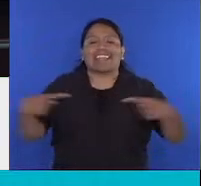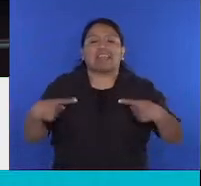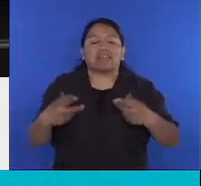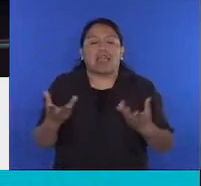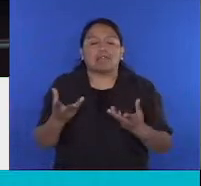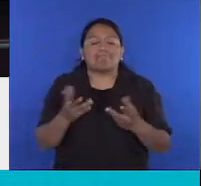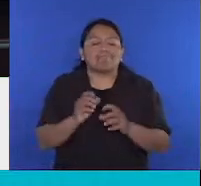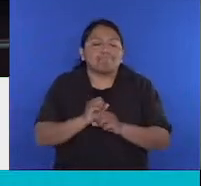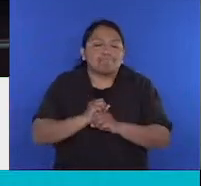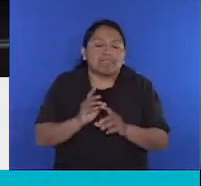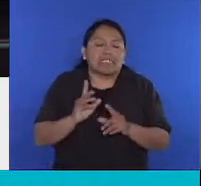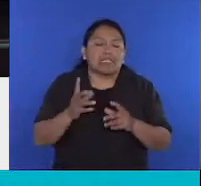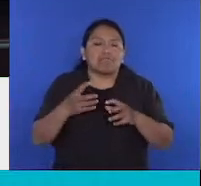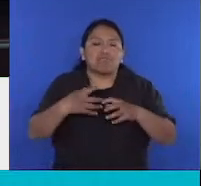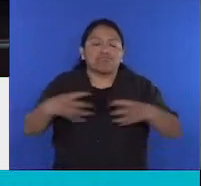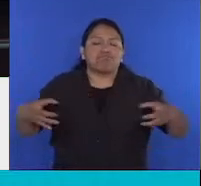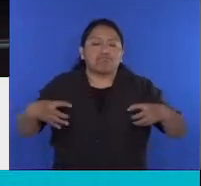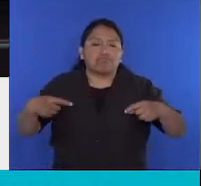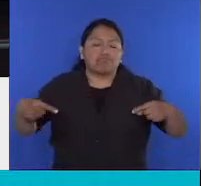décadas.